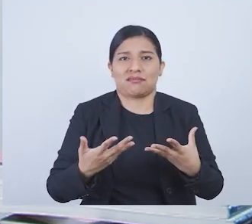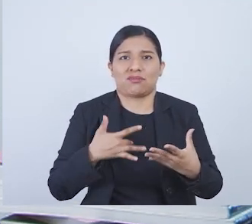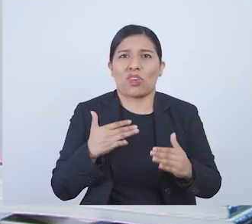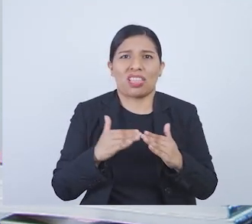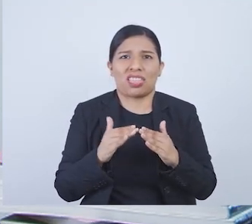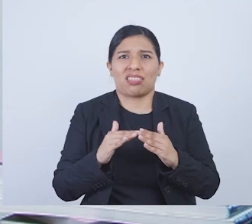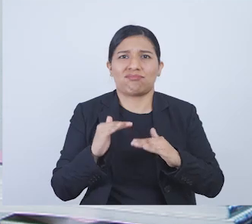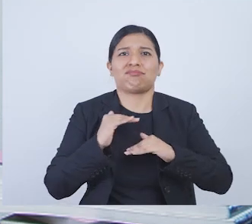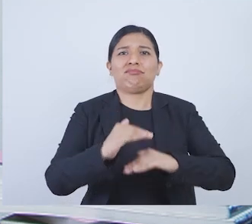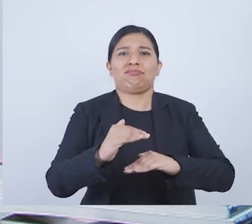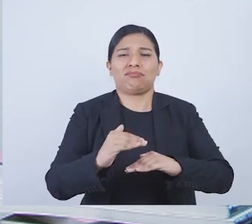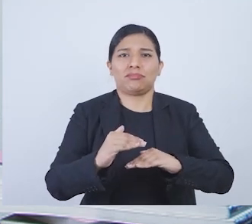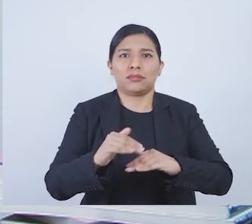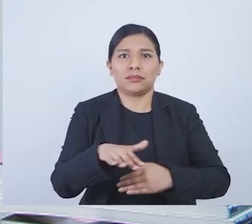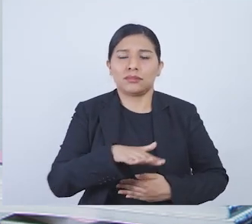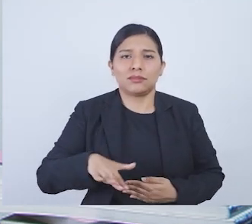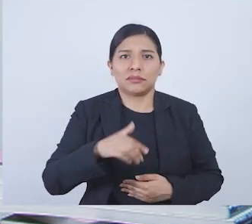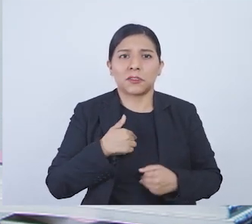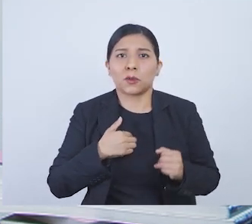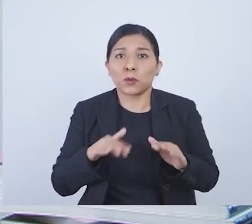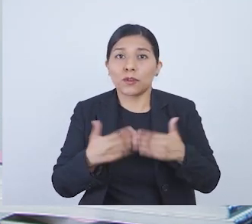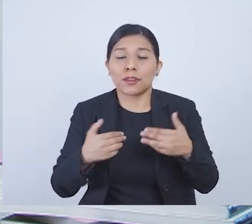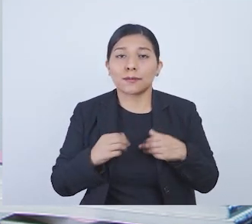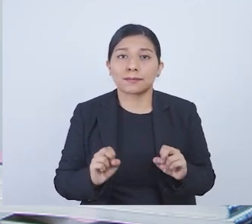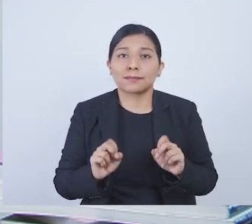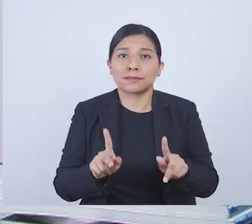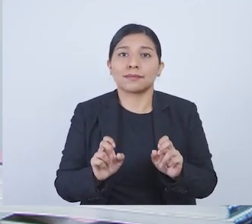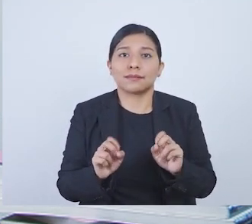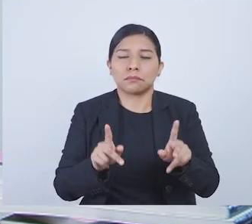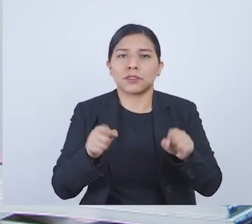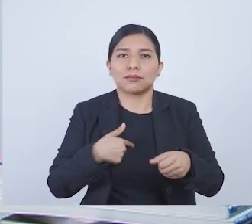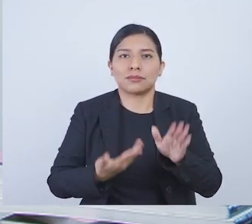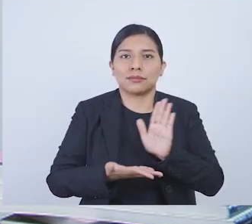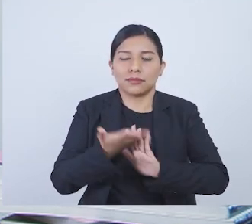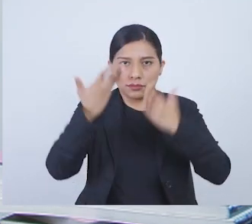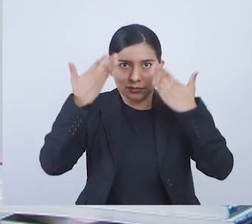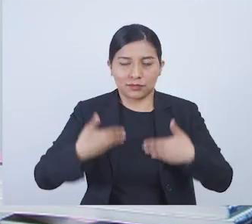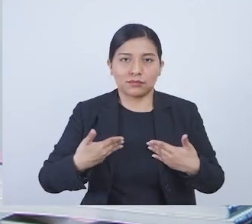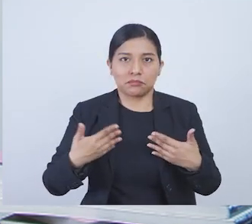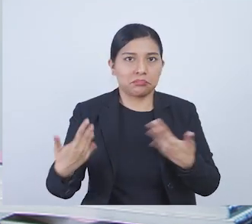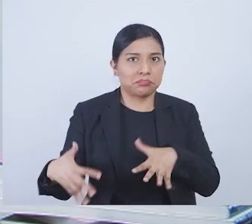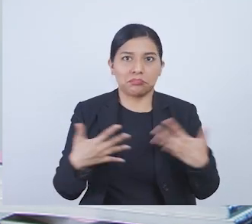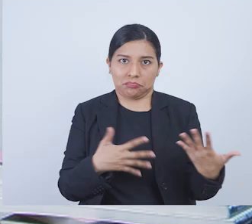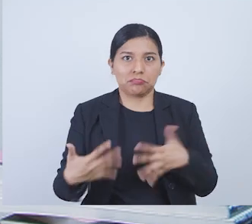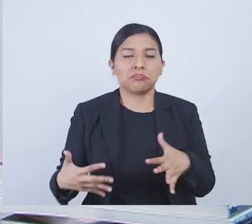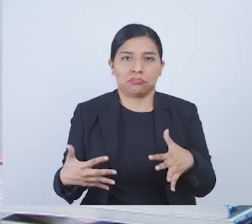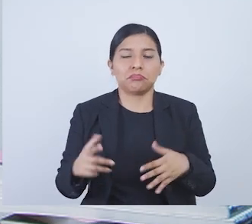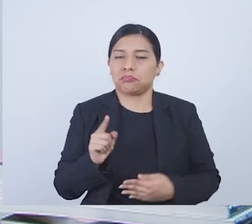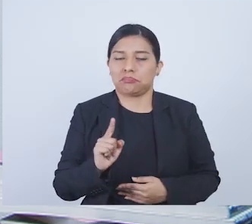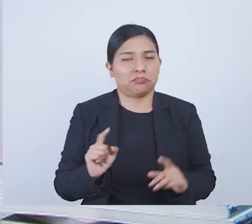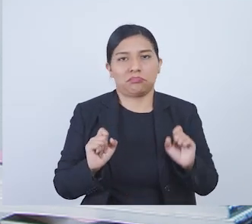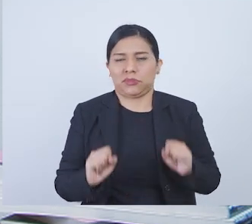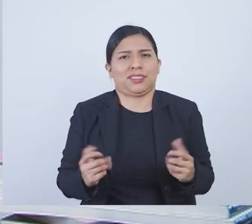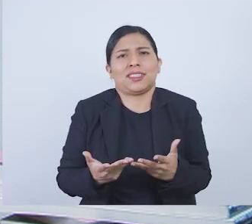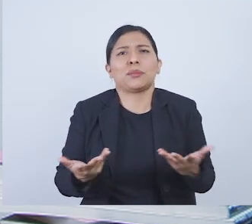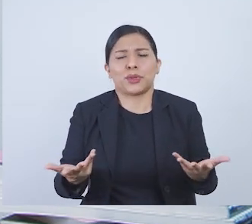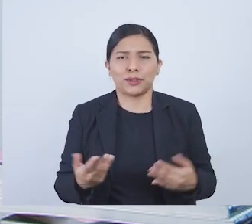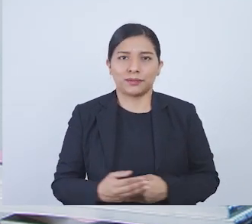reducidos en cuanto al espacio y la oportunidad de poder realizar actividad física y tener esa frecuencia de los